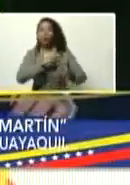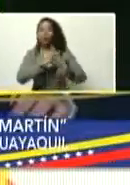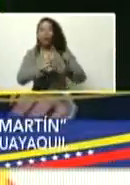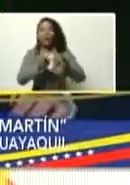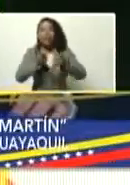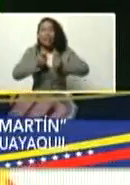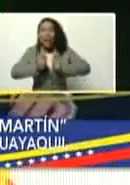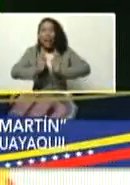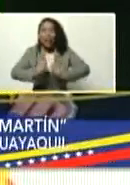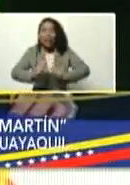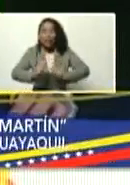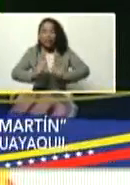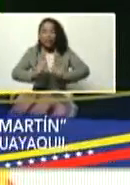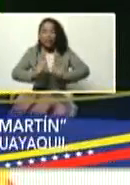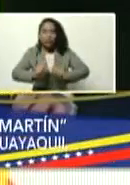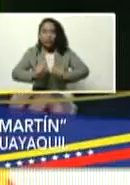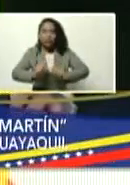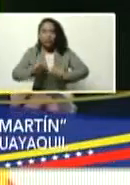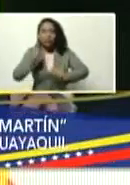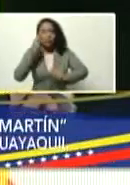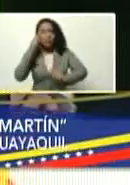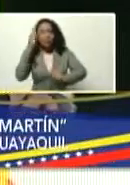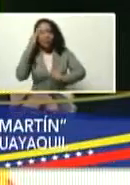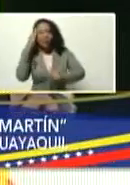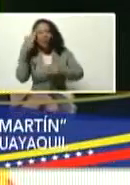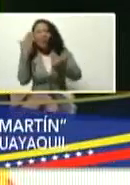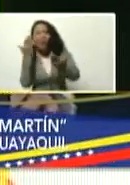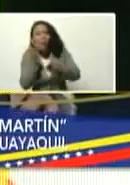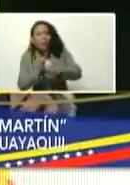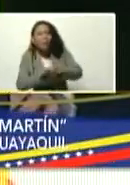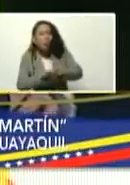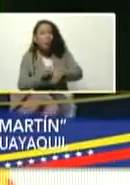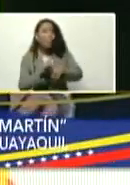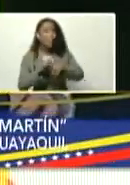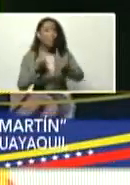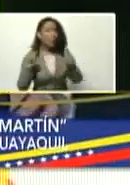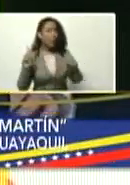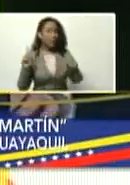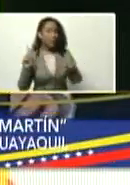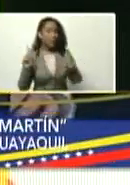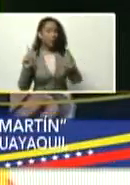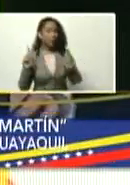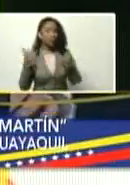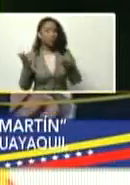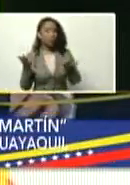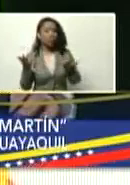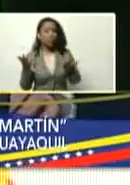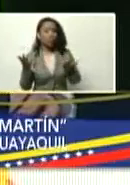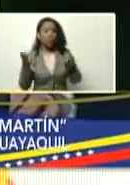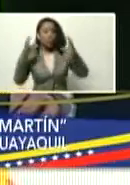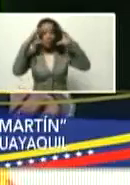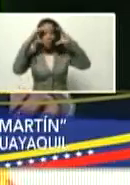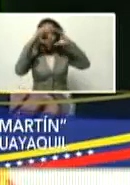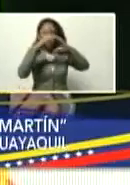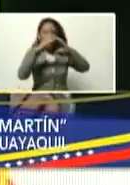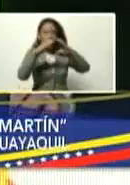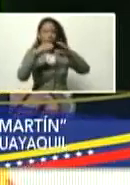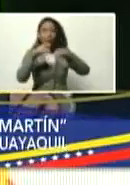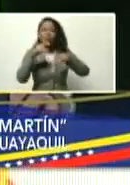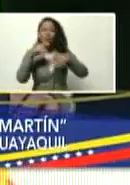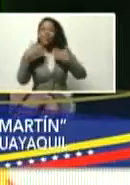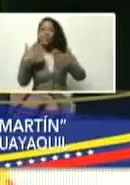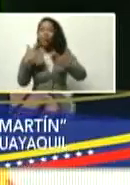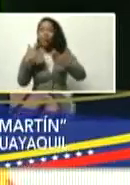tratar de interpretar lo que ocurrió, pero lo cierto es que el énfasis de lo que se